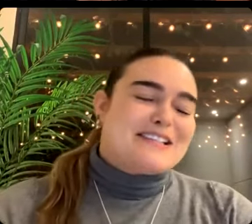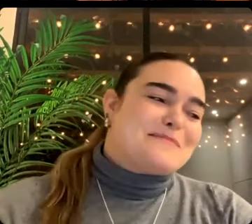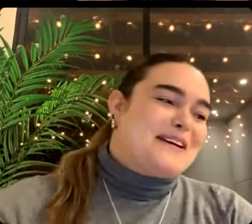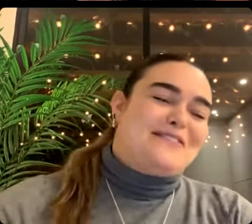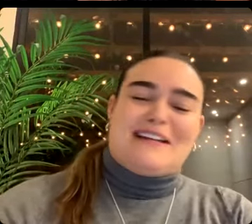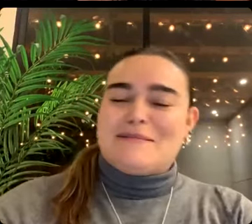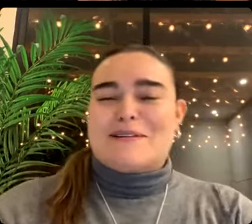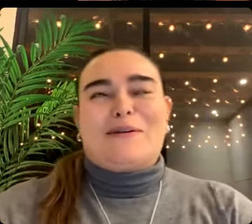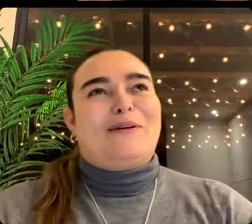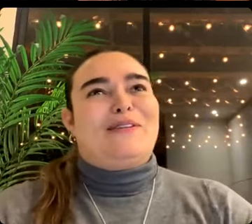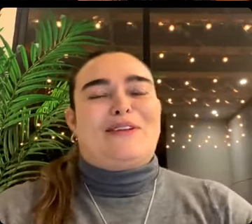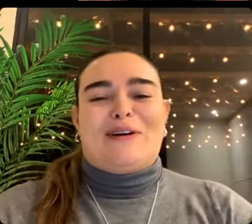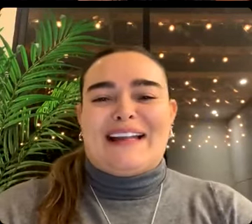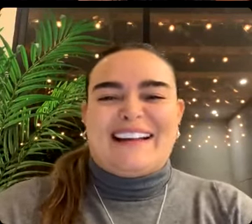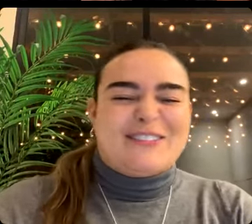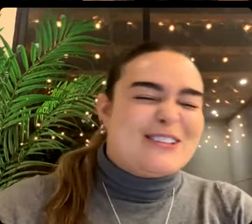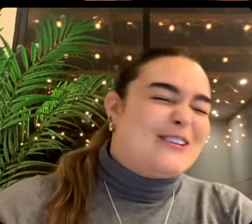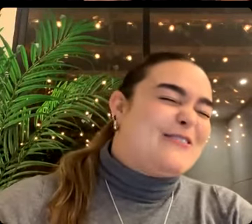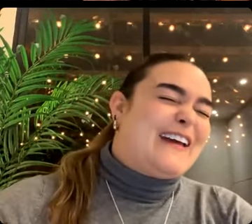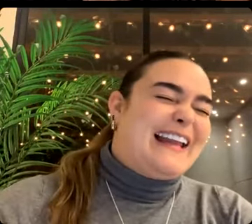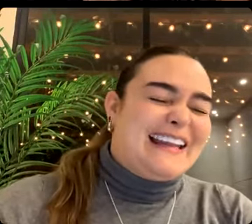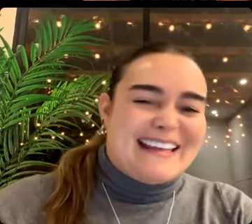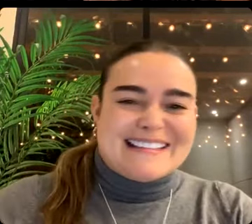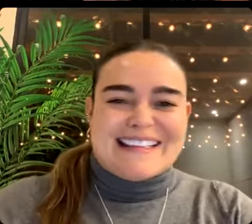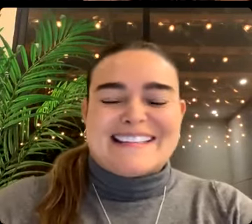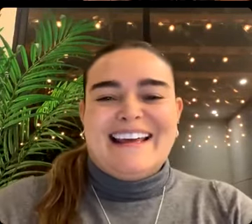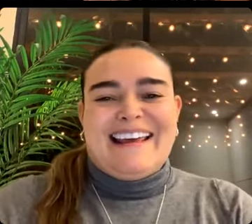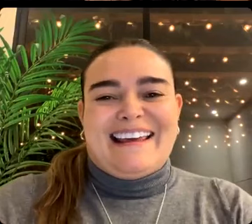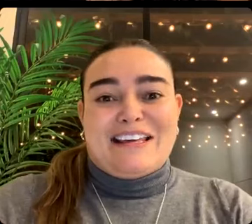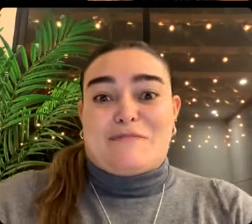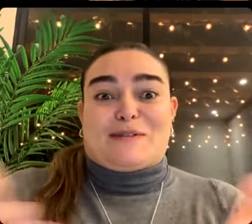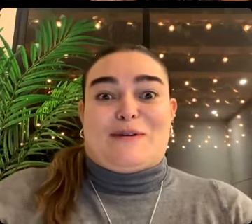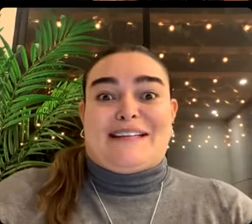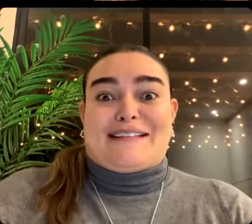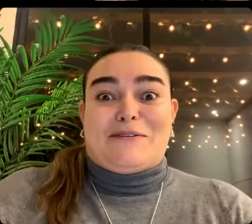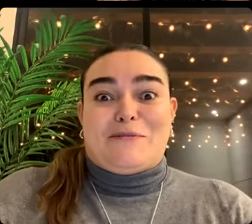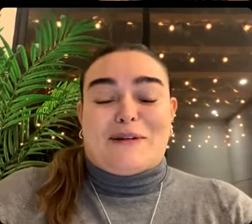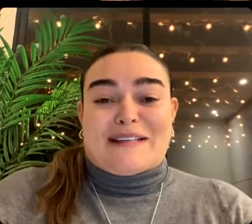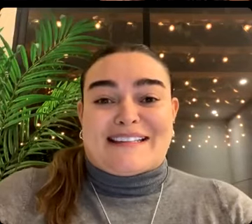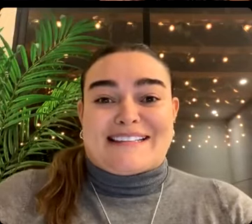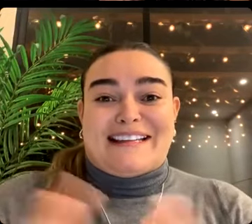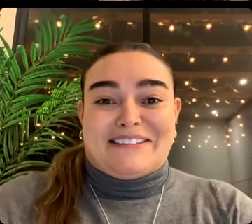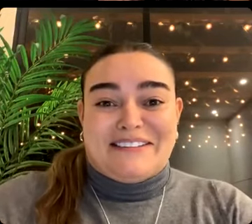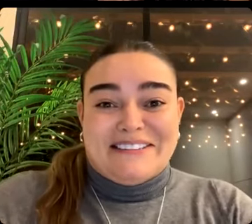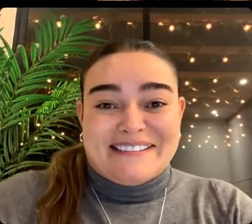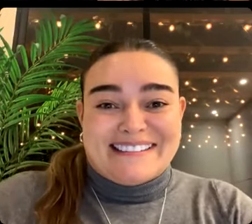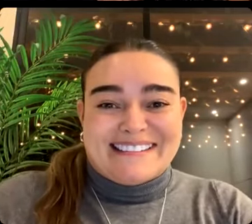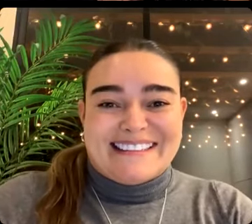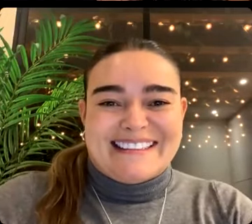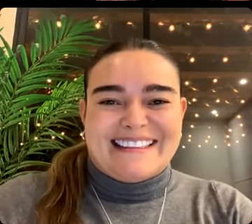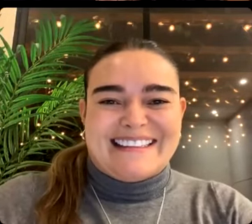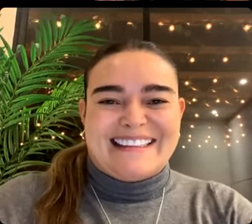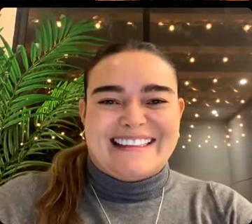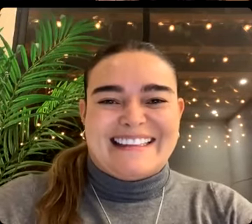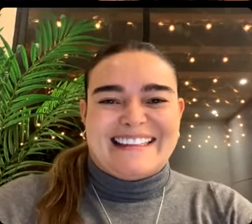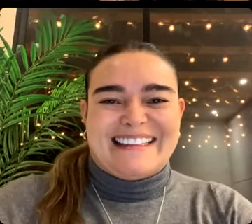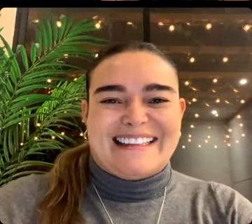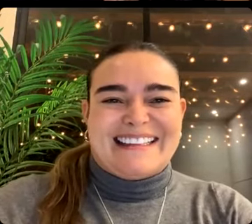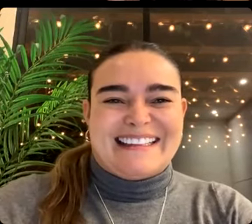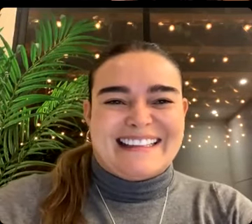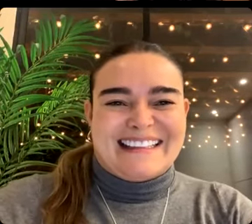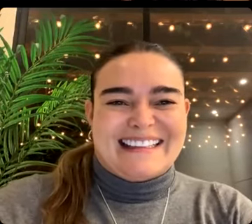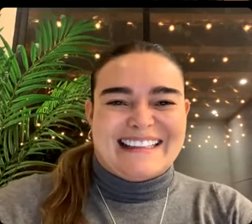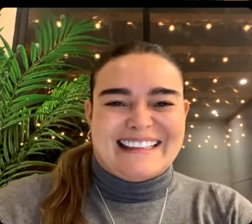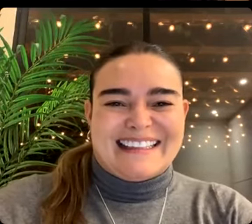Exceltis en Smartfins con toda la ilusión, felices, y pues con este número que estás dando, ¿no? Sí, estamos